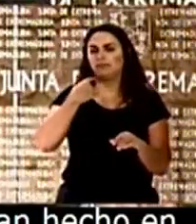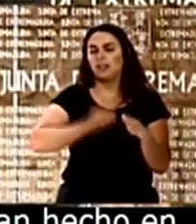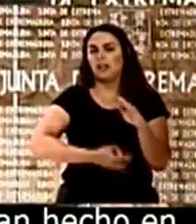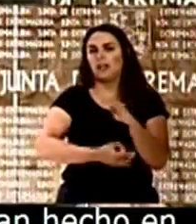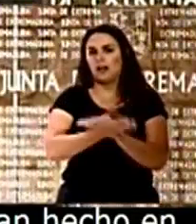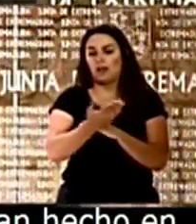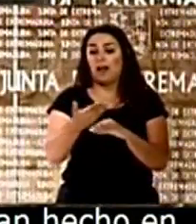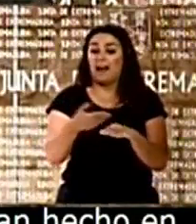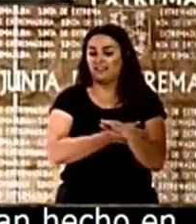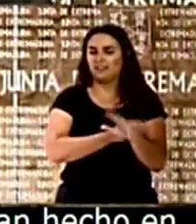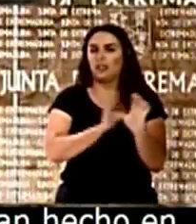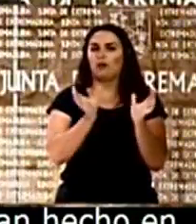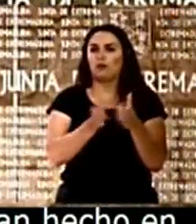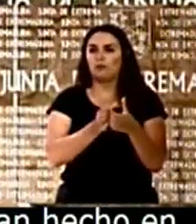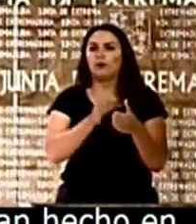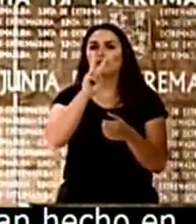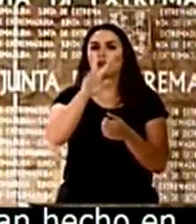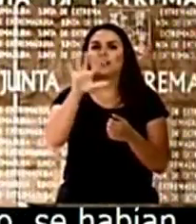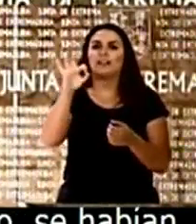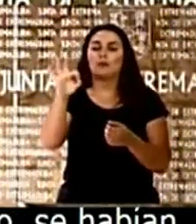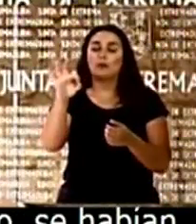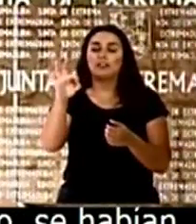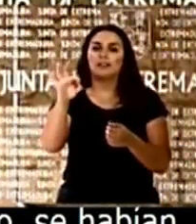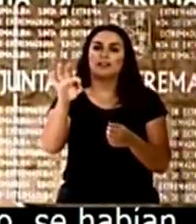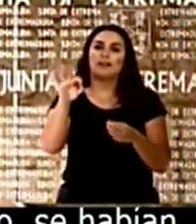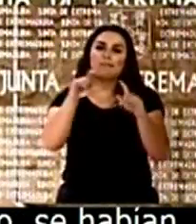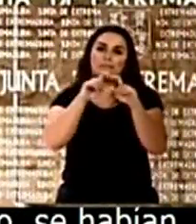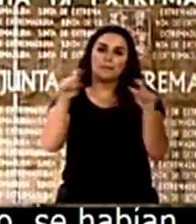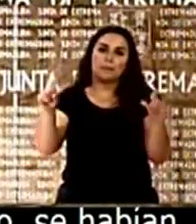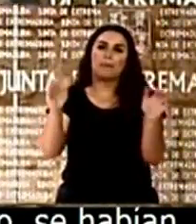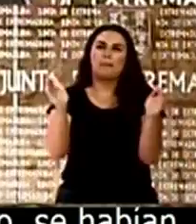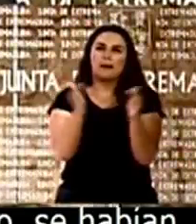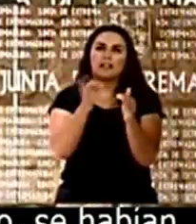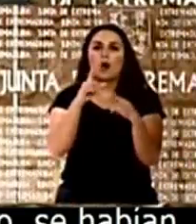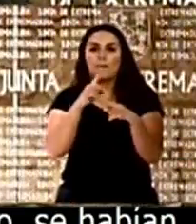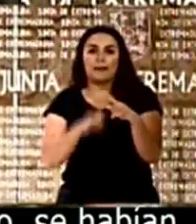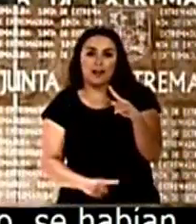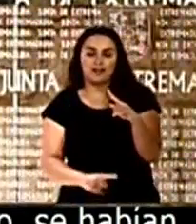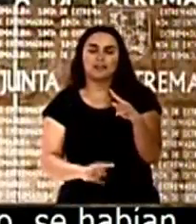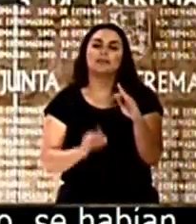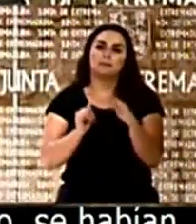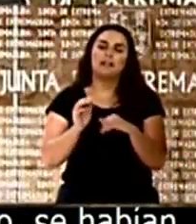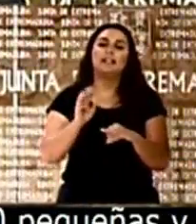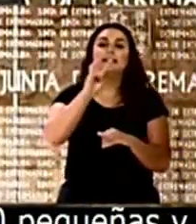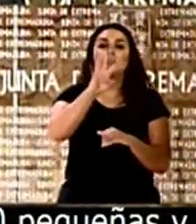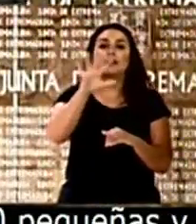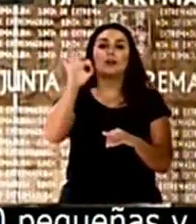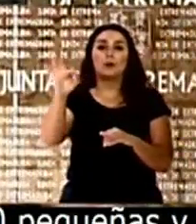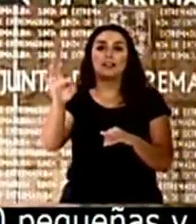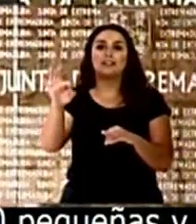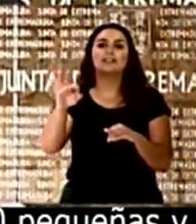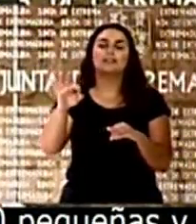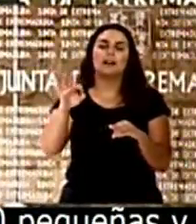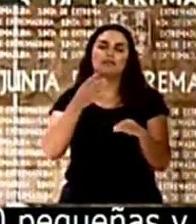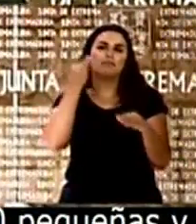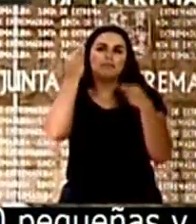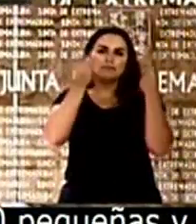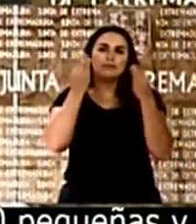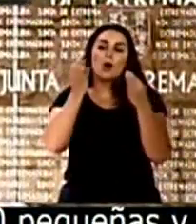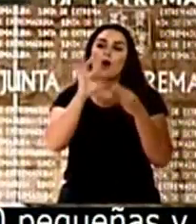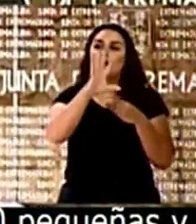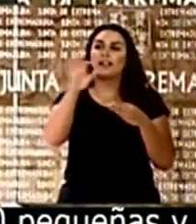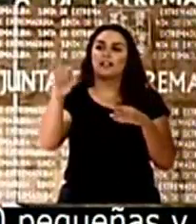de acción local más de 250 pequeñas y medianas empresas, se habían consolidado otras más de 350 o se habían creado más de 500